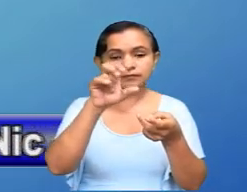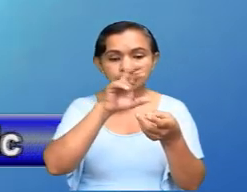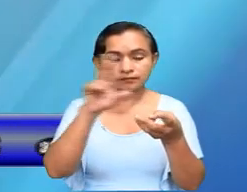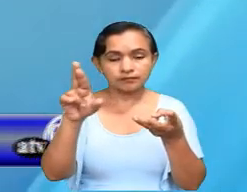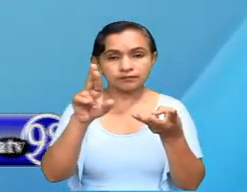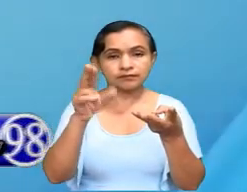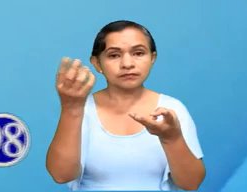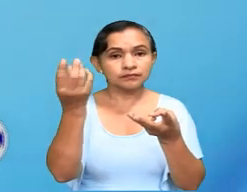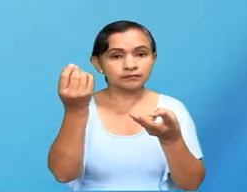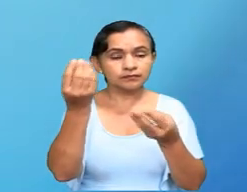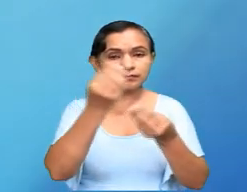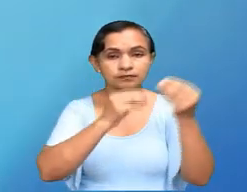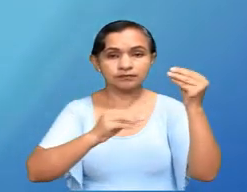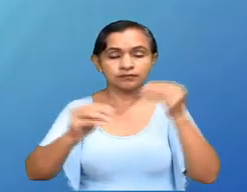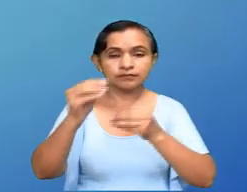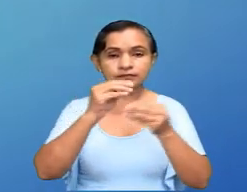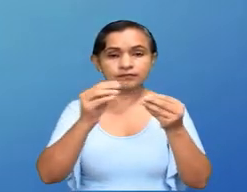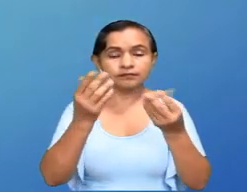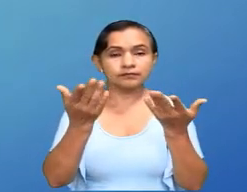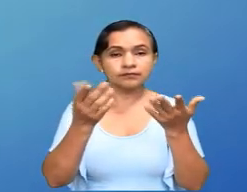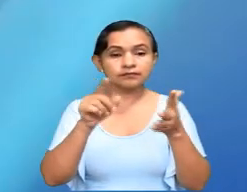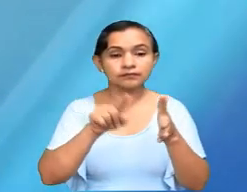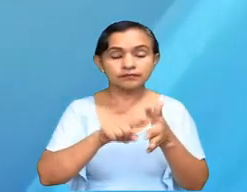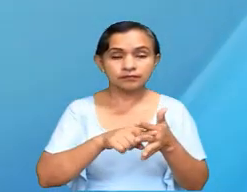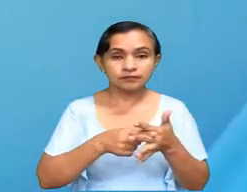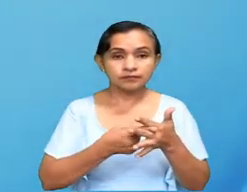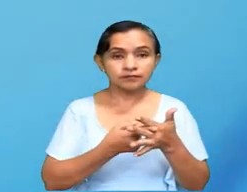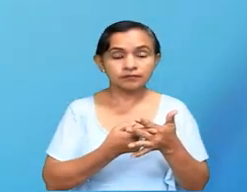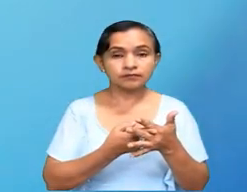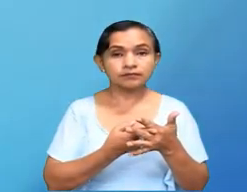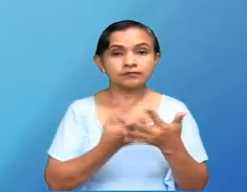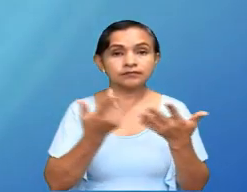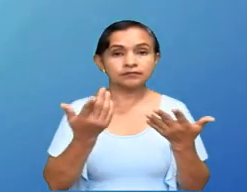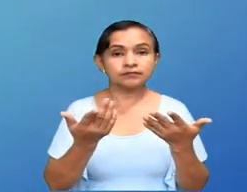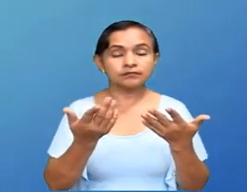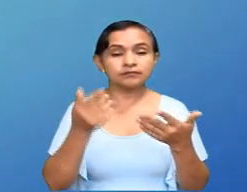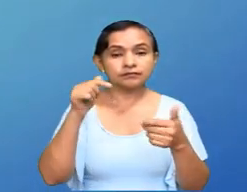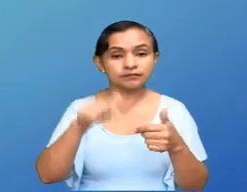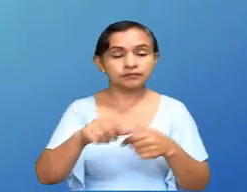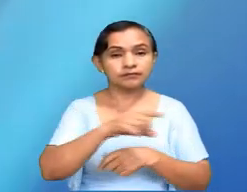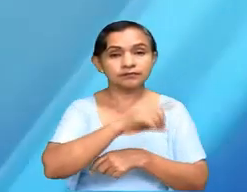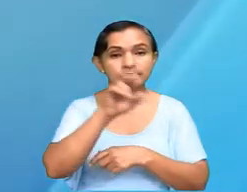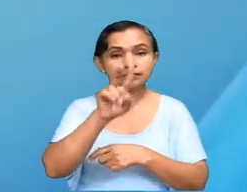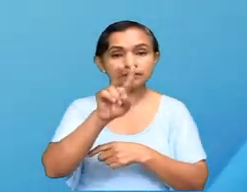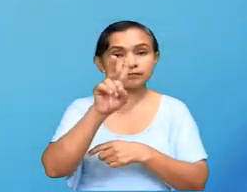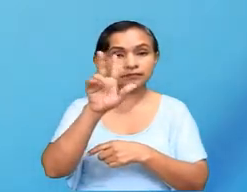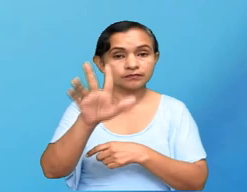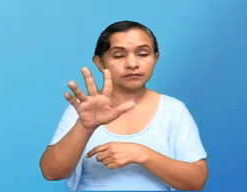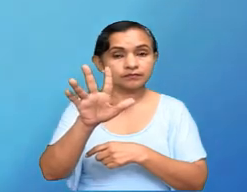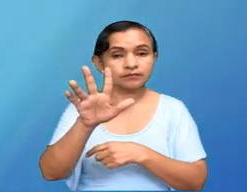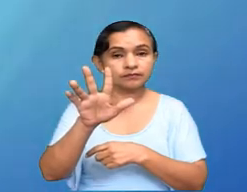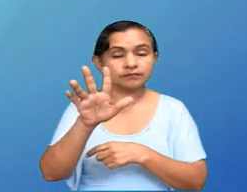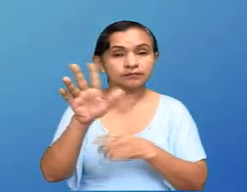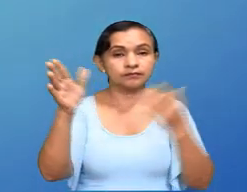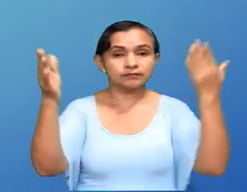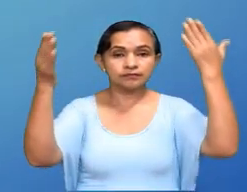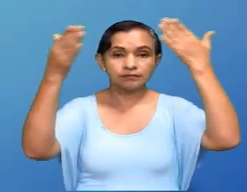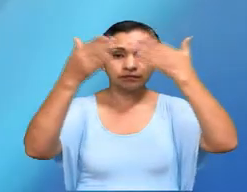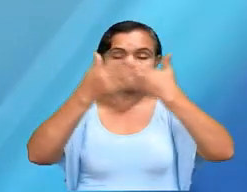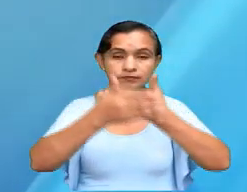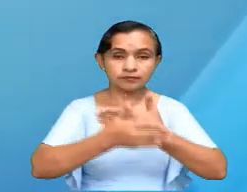de Economía, a partir de hoy, 25 por la noche,